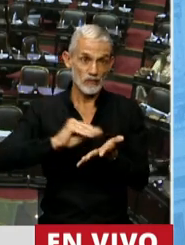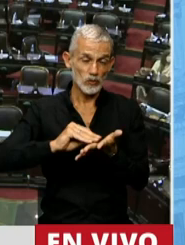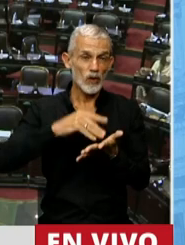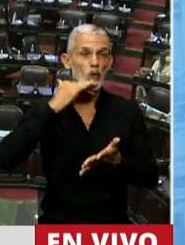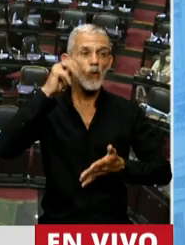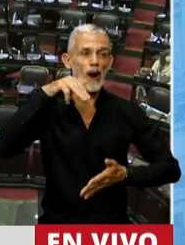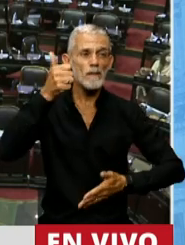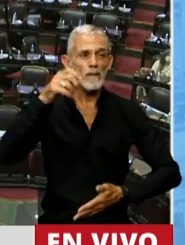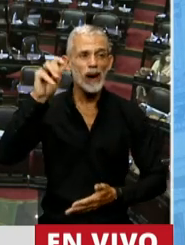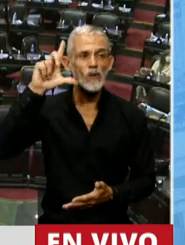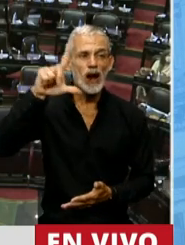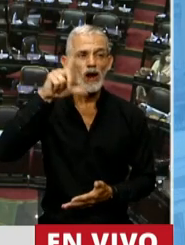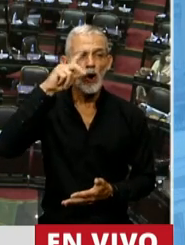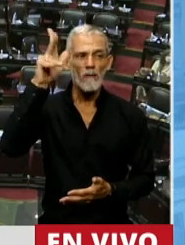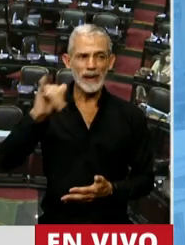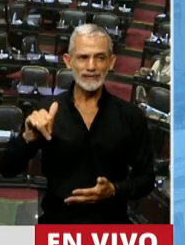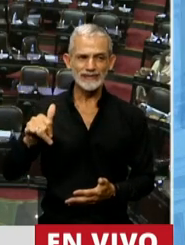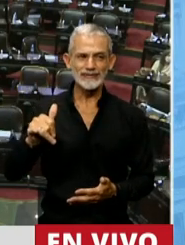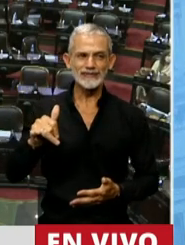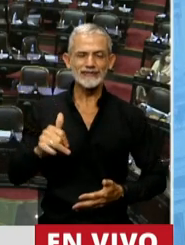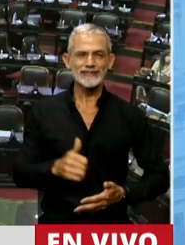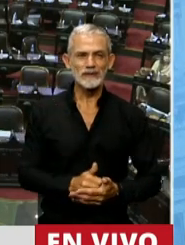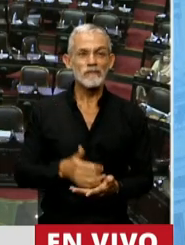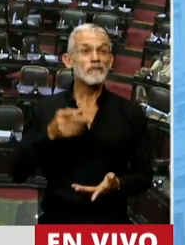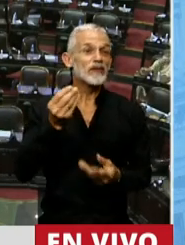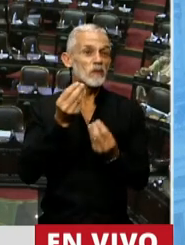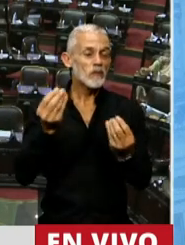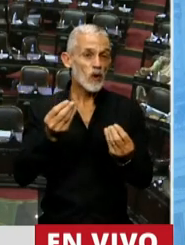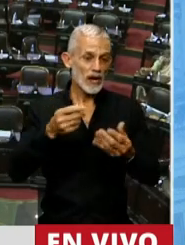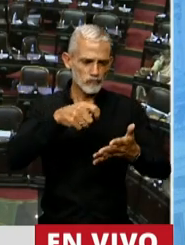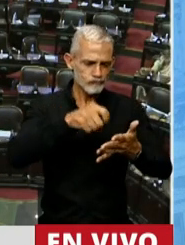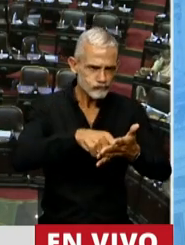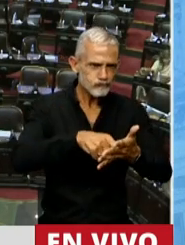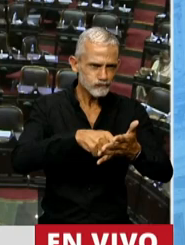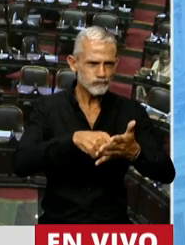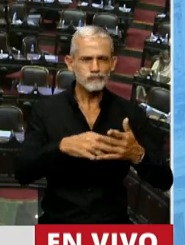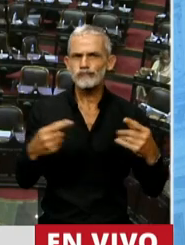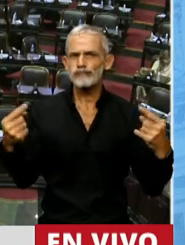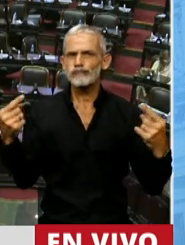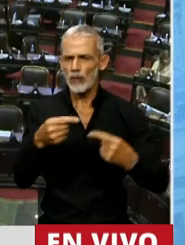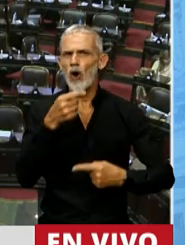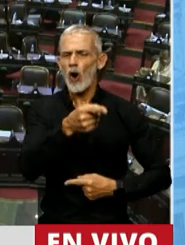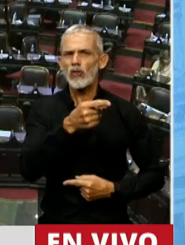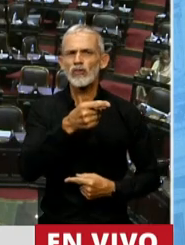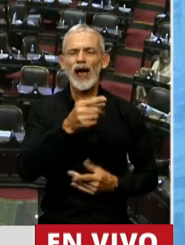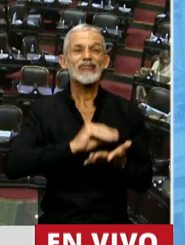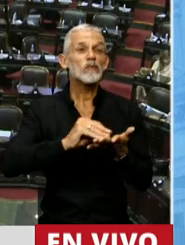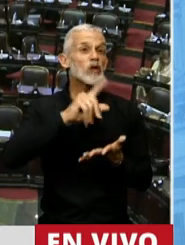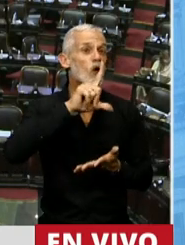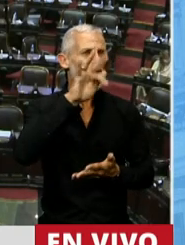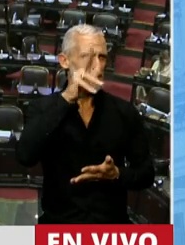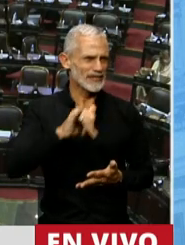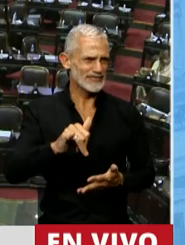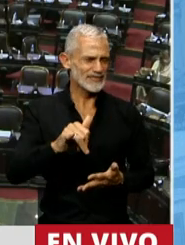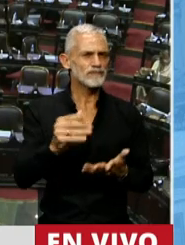Manuel López y otros diputados, pero la cuestión de privilegio va contra el diputado López. ¿Y por qué